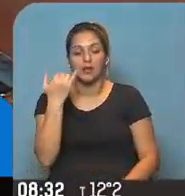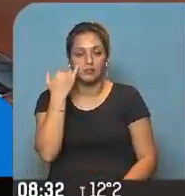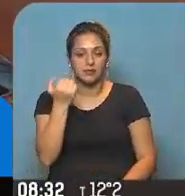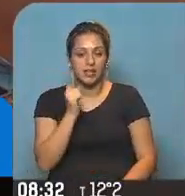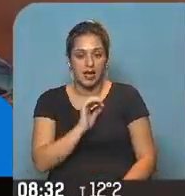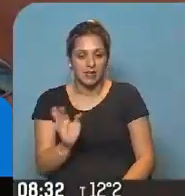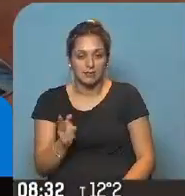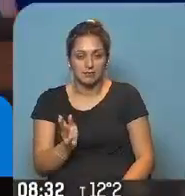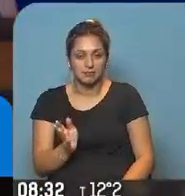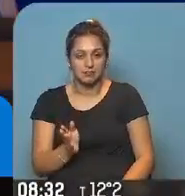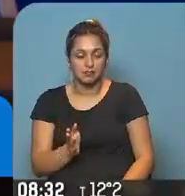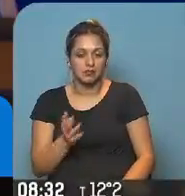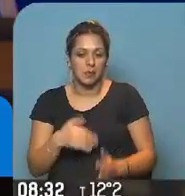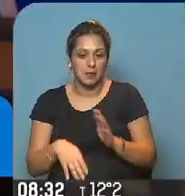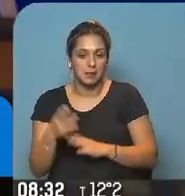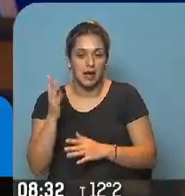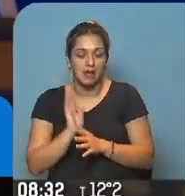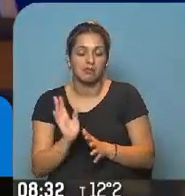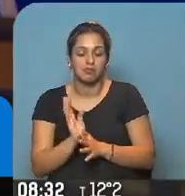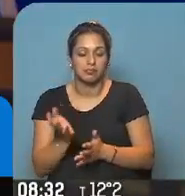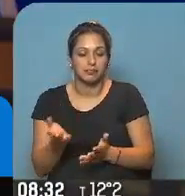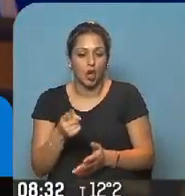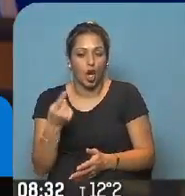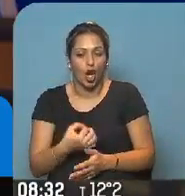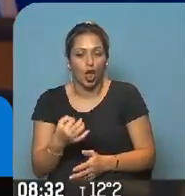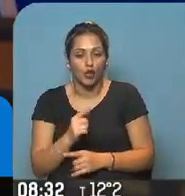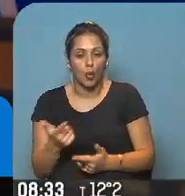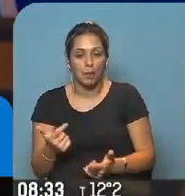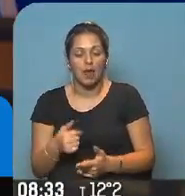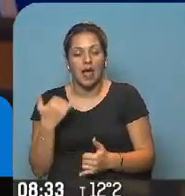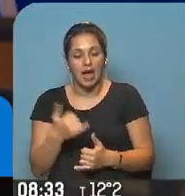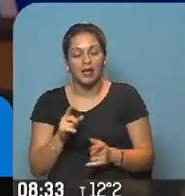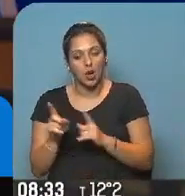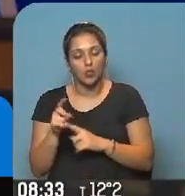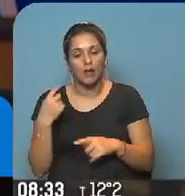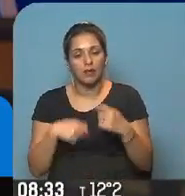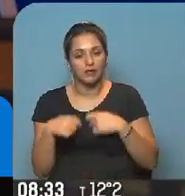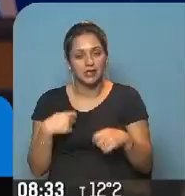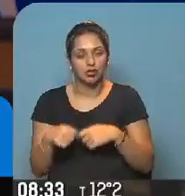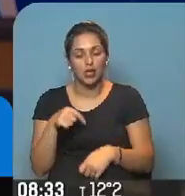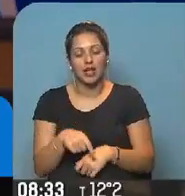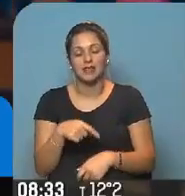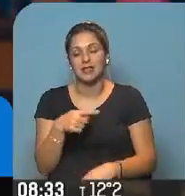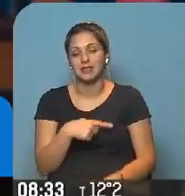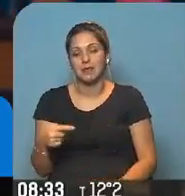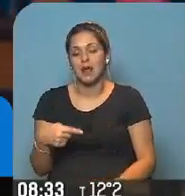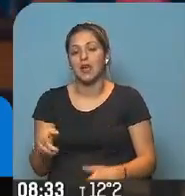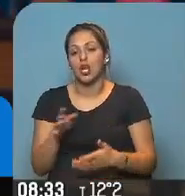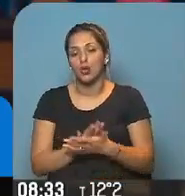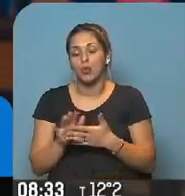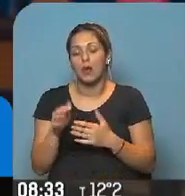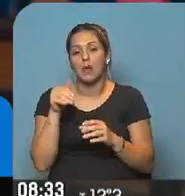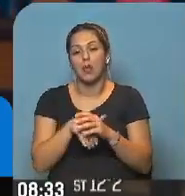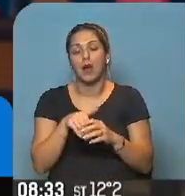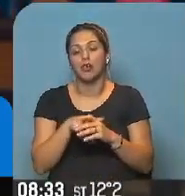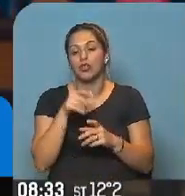filo de incumplirse. De hecho, ha habido una flexibilización, de hecho, esta semana con nuevas subastas del Banco